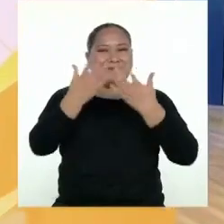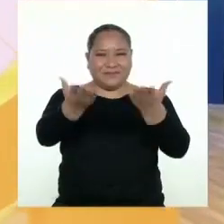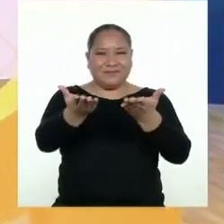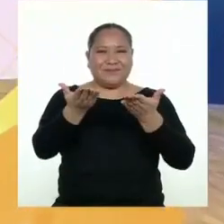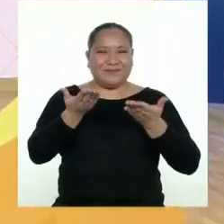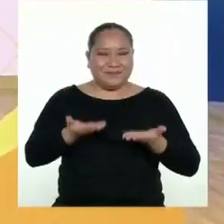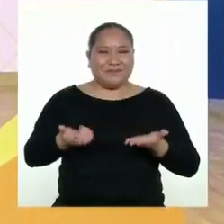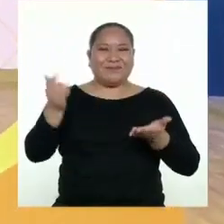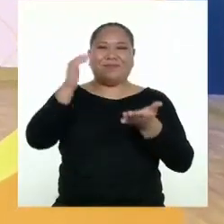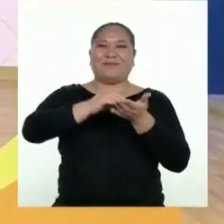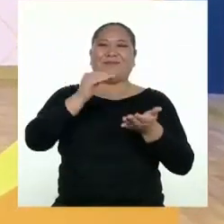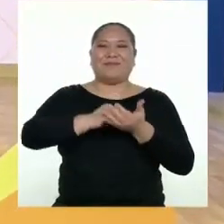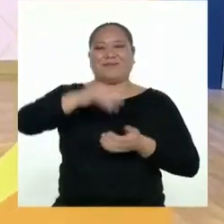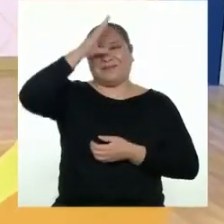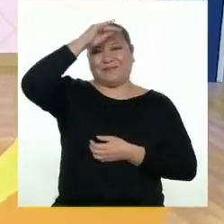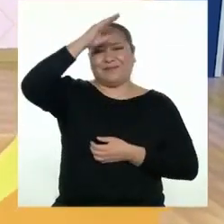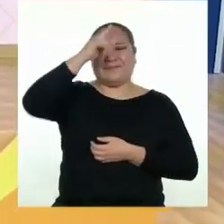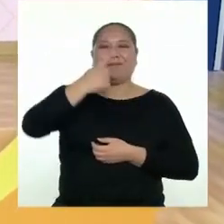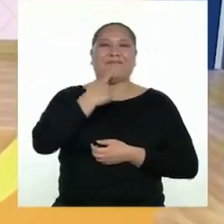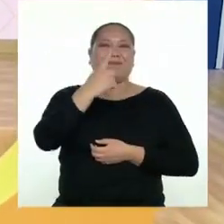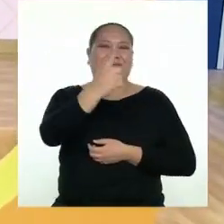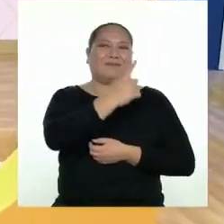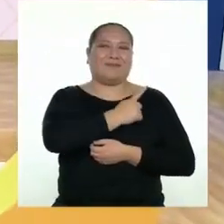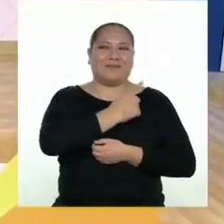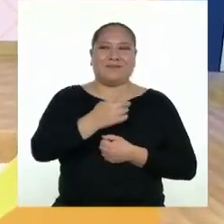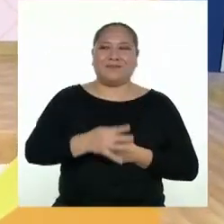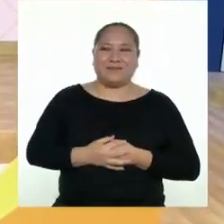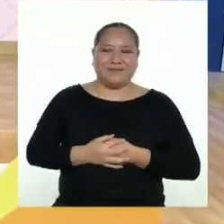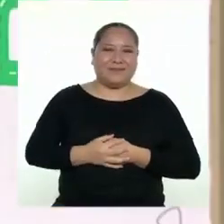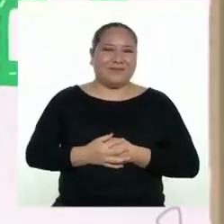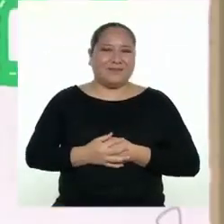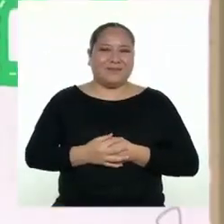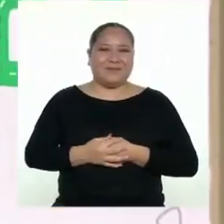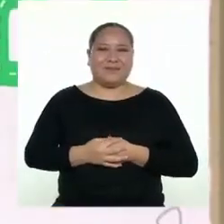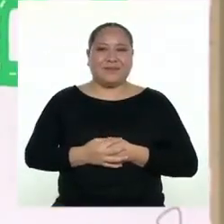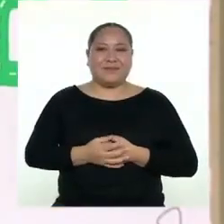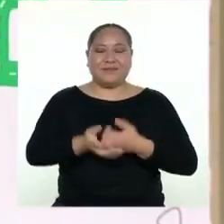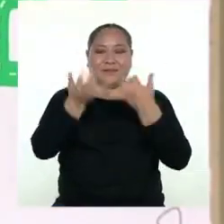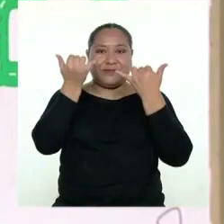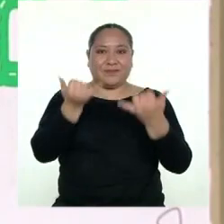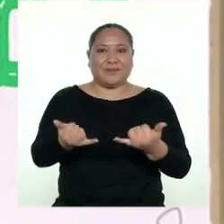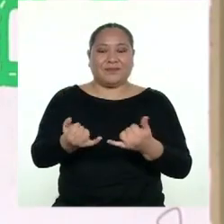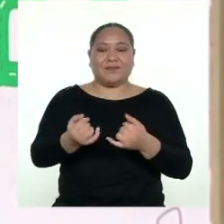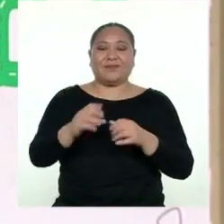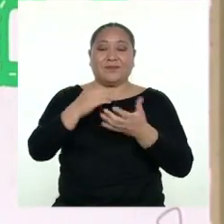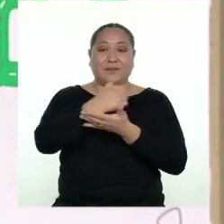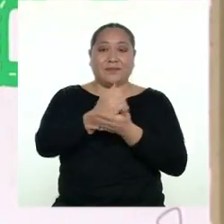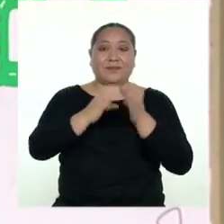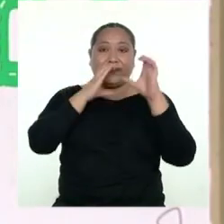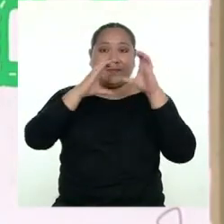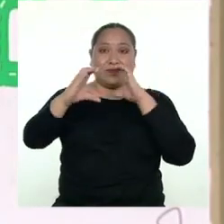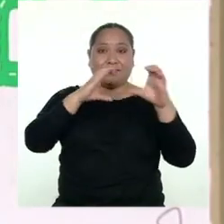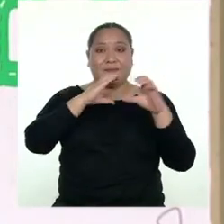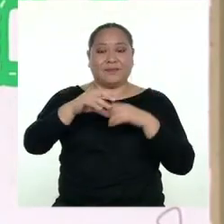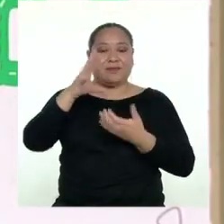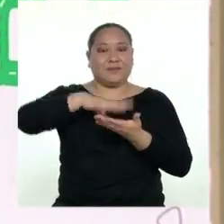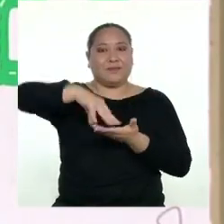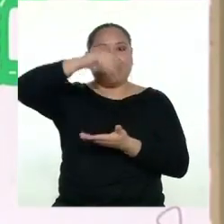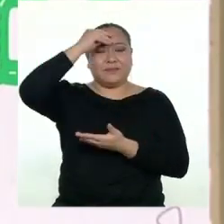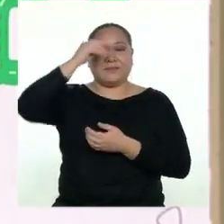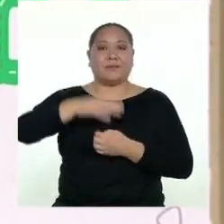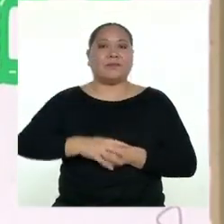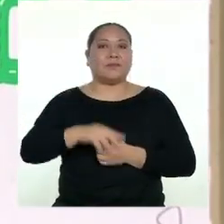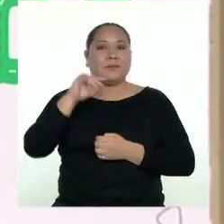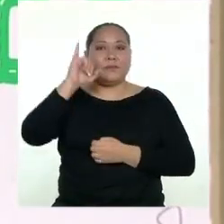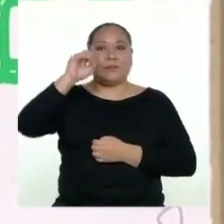Bienvenidas y bienvenidos de vuelta, chicas y chicos de primero de secundaria. Hoy, en el área de comunicación, estamos aprendiendo sobre